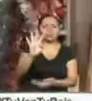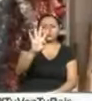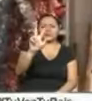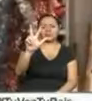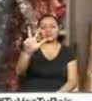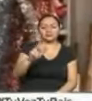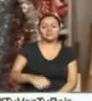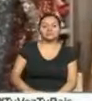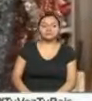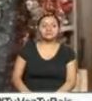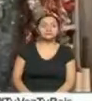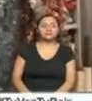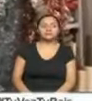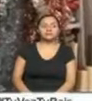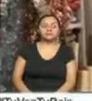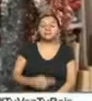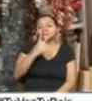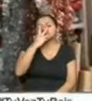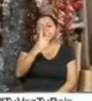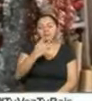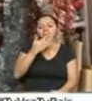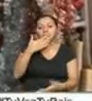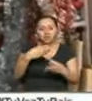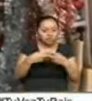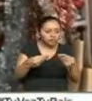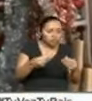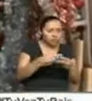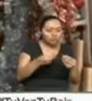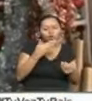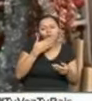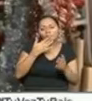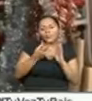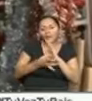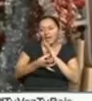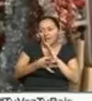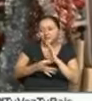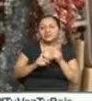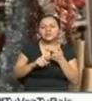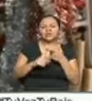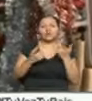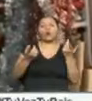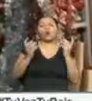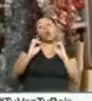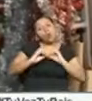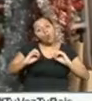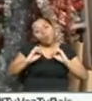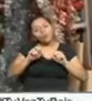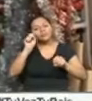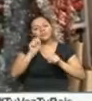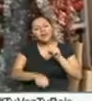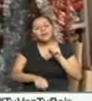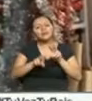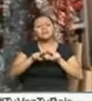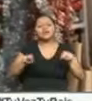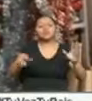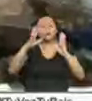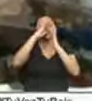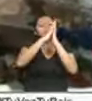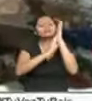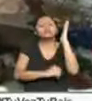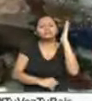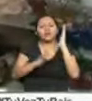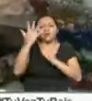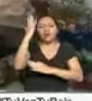43. Hay una que ver las soluciones como son estas, de comprar todo lo que es sintético y no adquirir las cosas naturales.